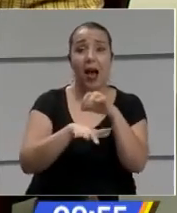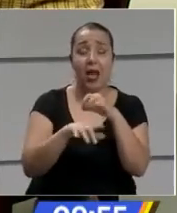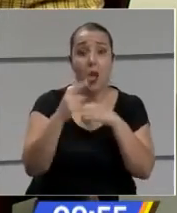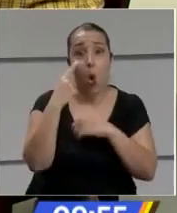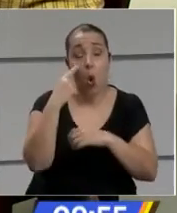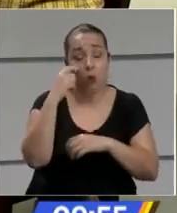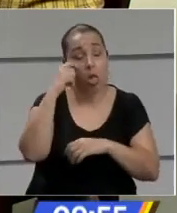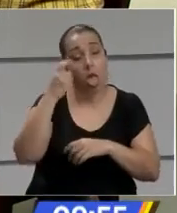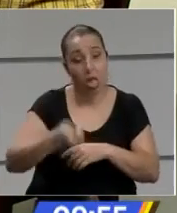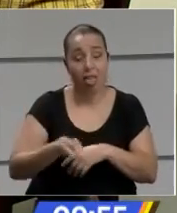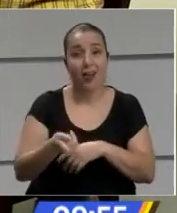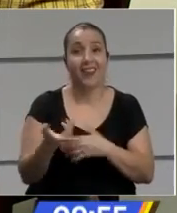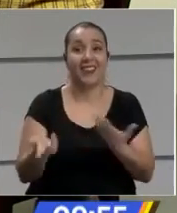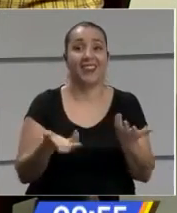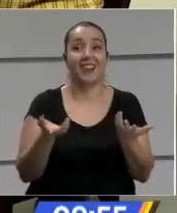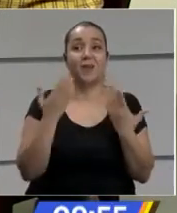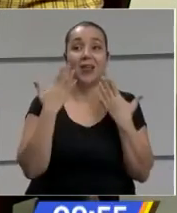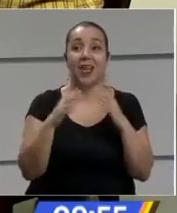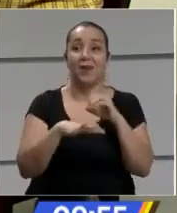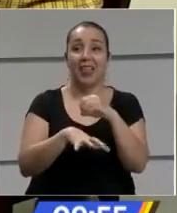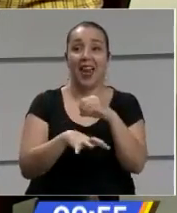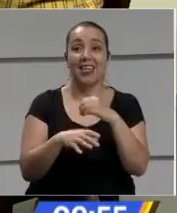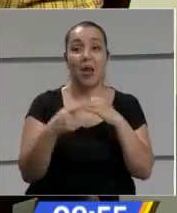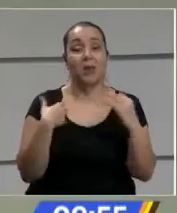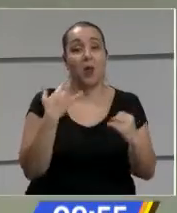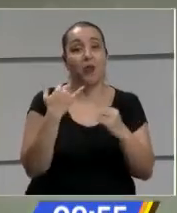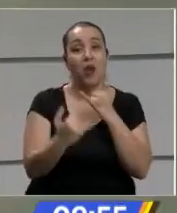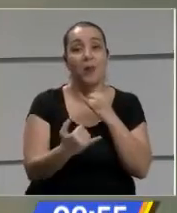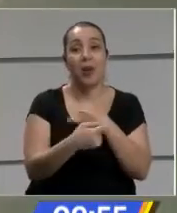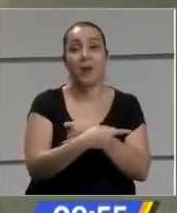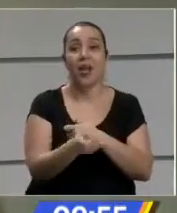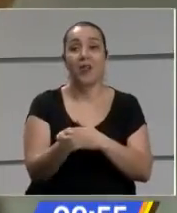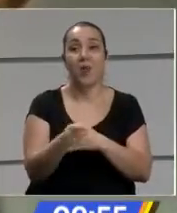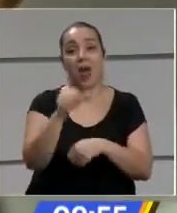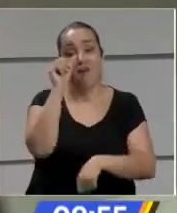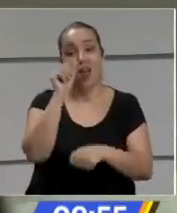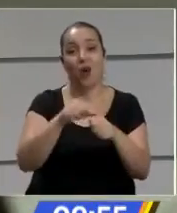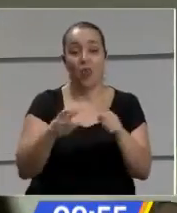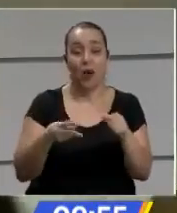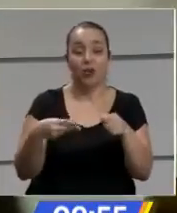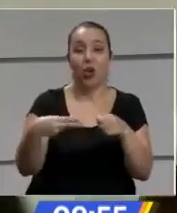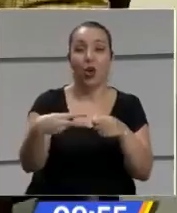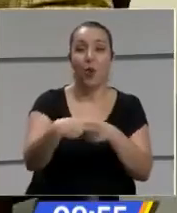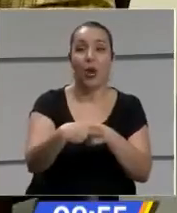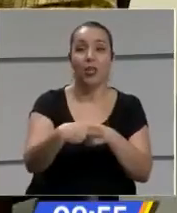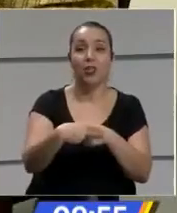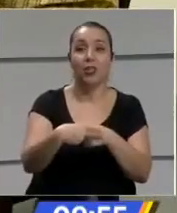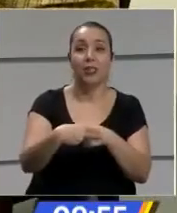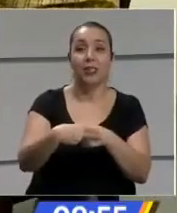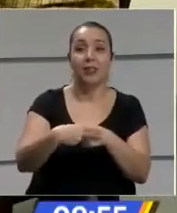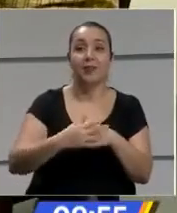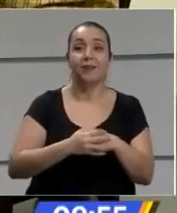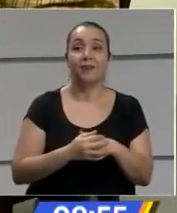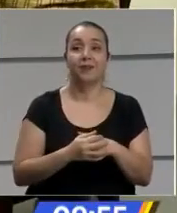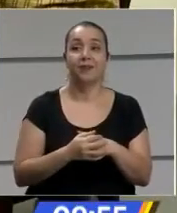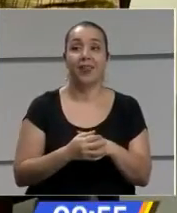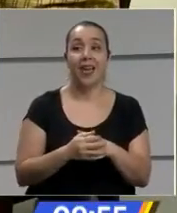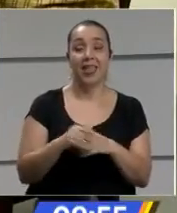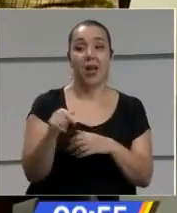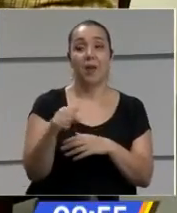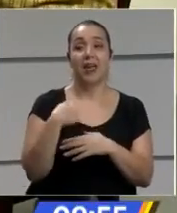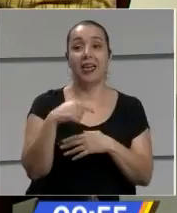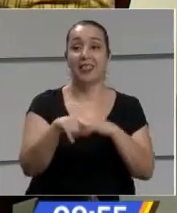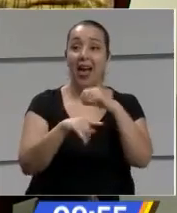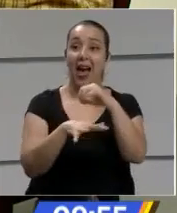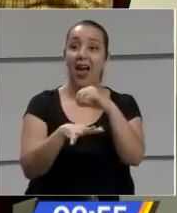perdón. Es que estábamos terminándola, entonces recortamos obviamente en esta.